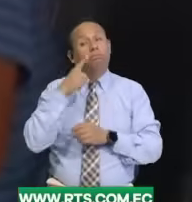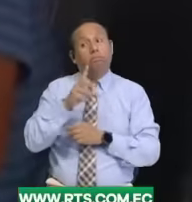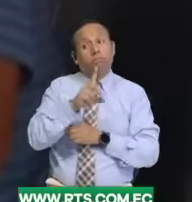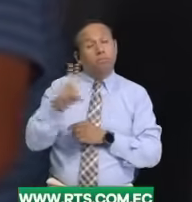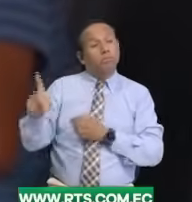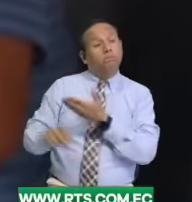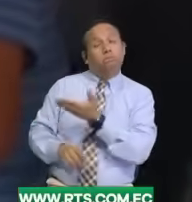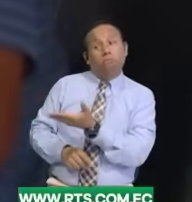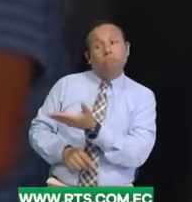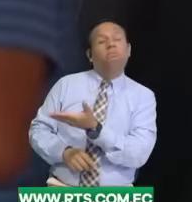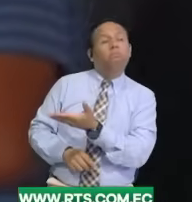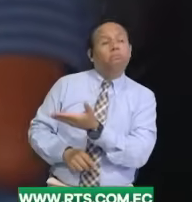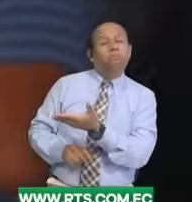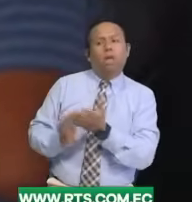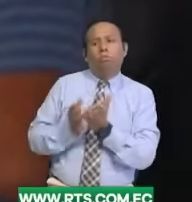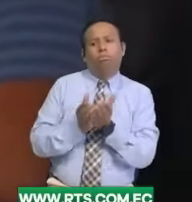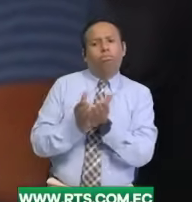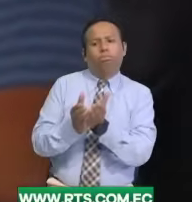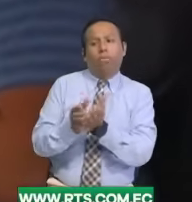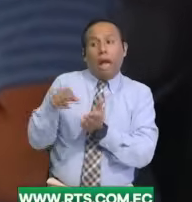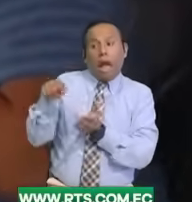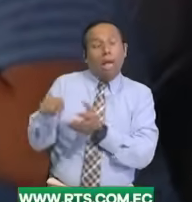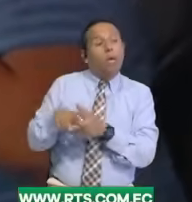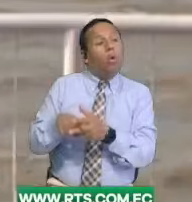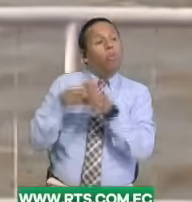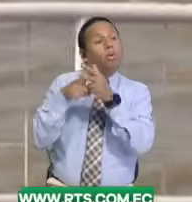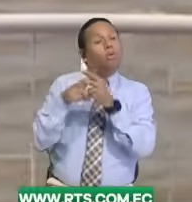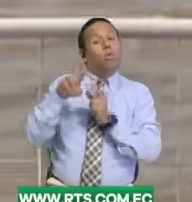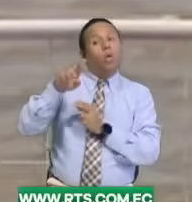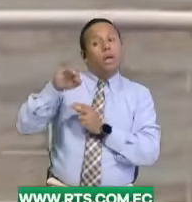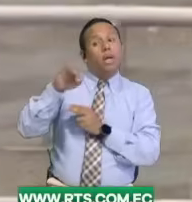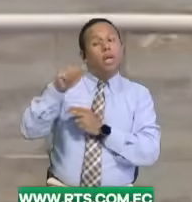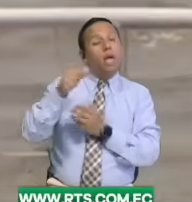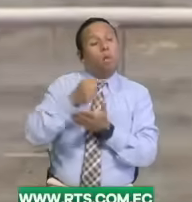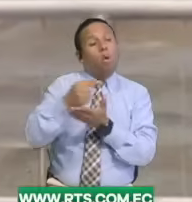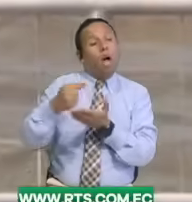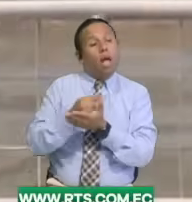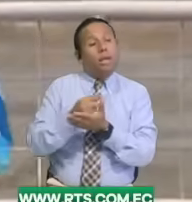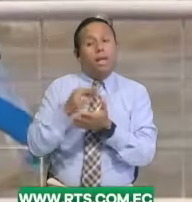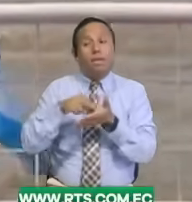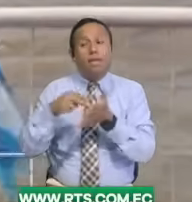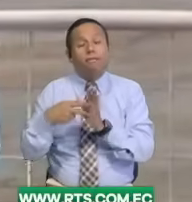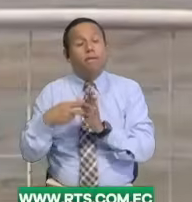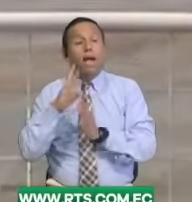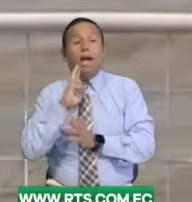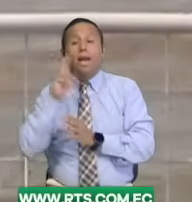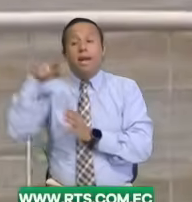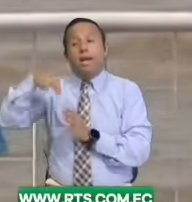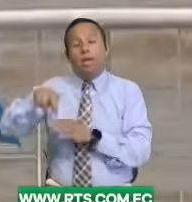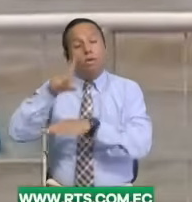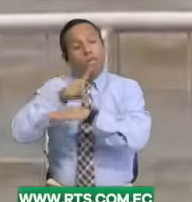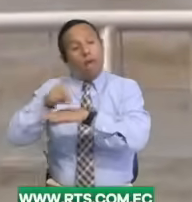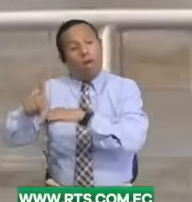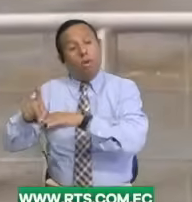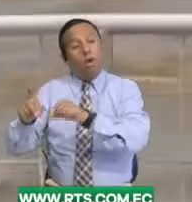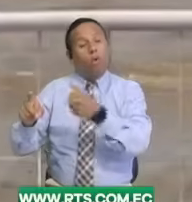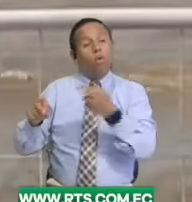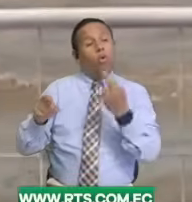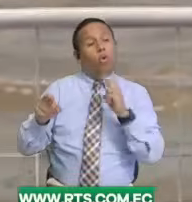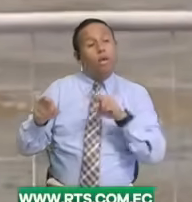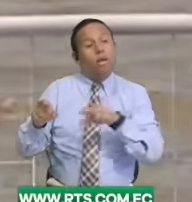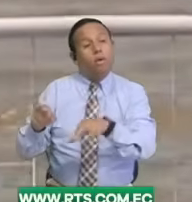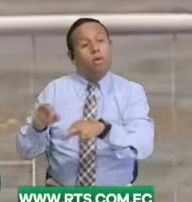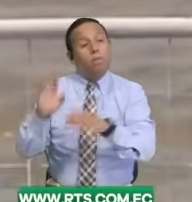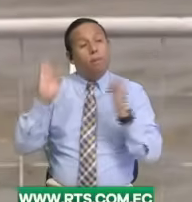nos encontramos navegando justo donde nace la ría Guayas, que se forma la unión del río Daule y del río Babaule. Estos